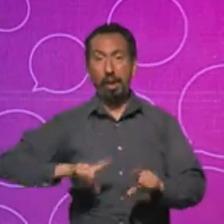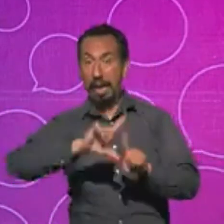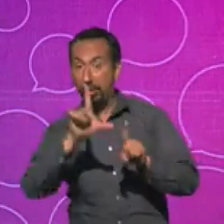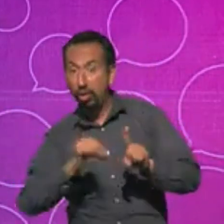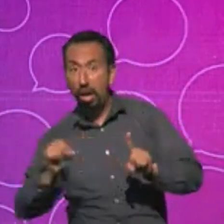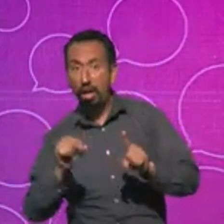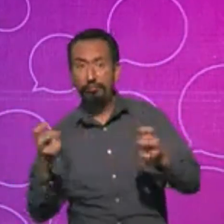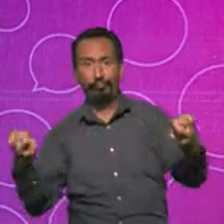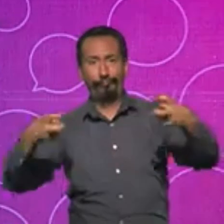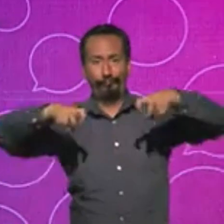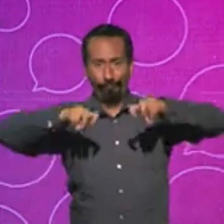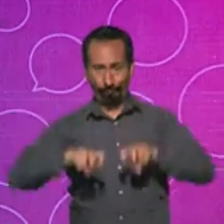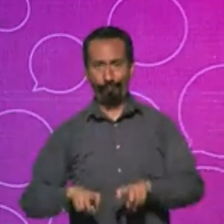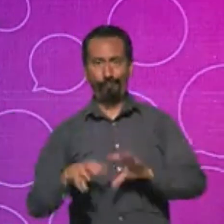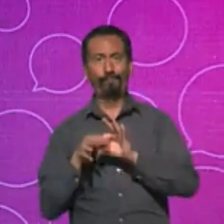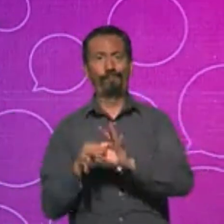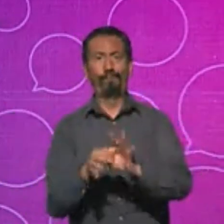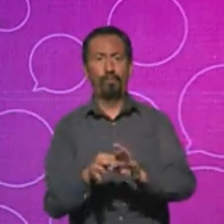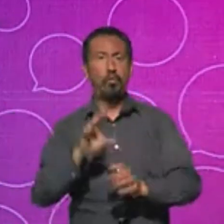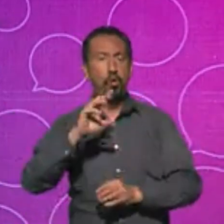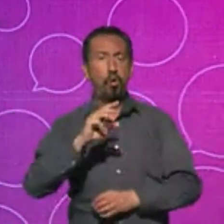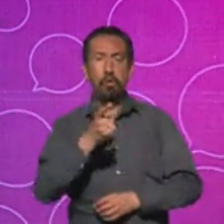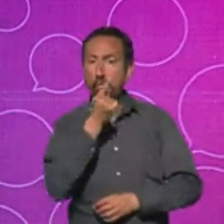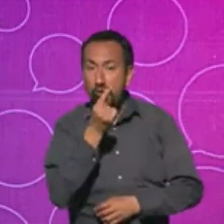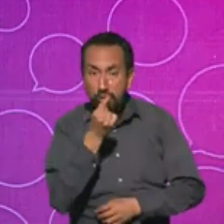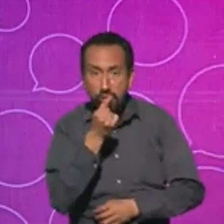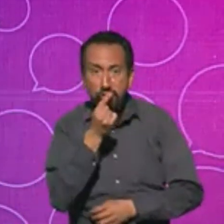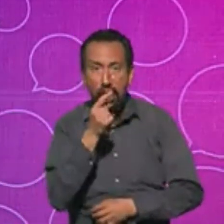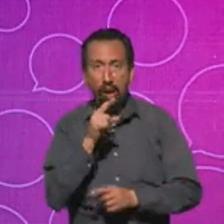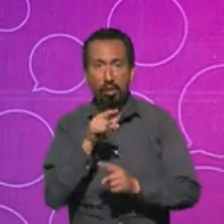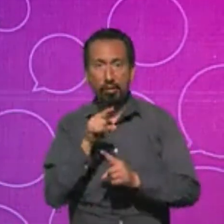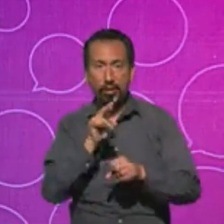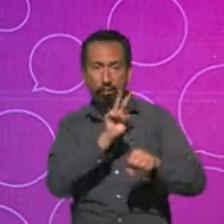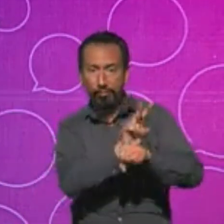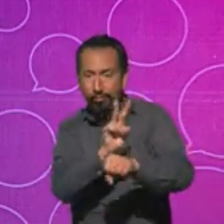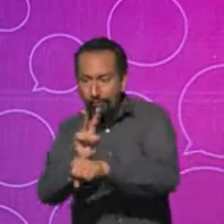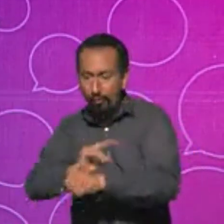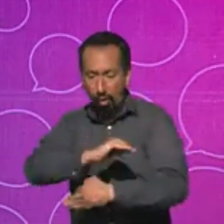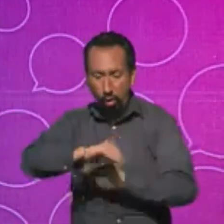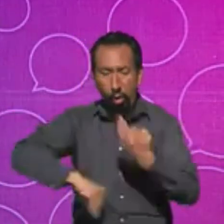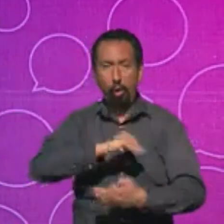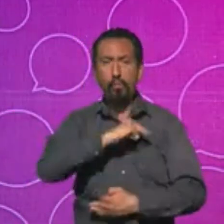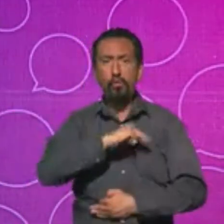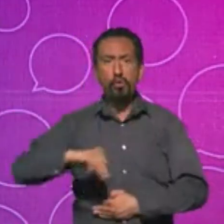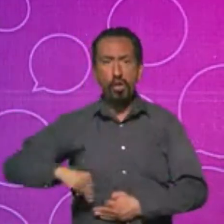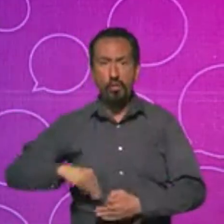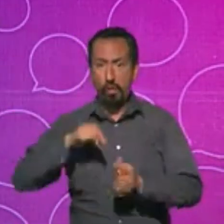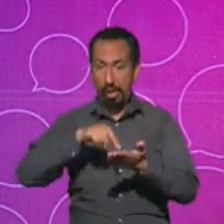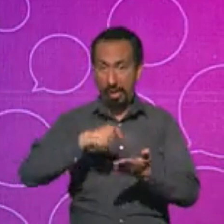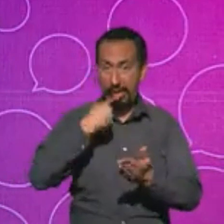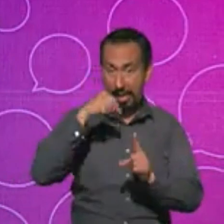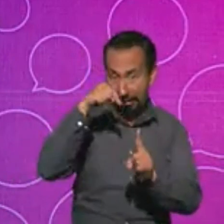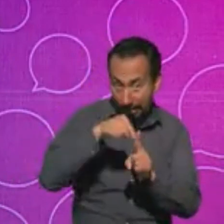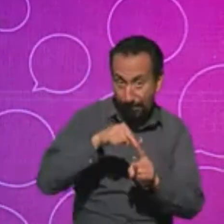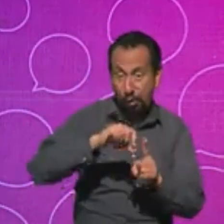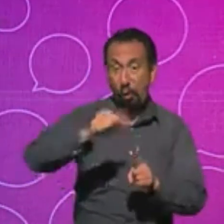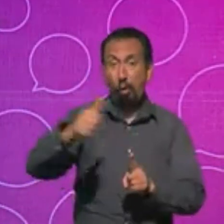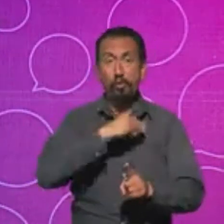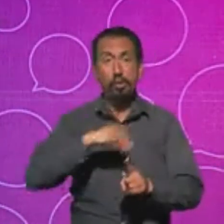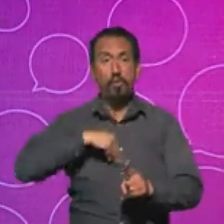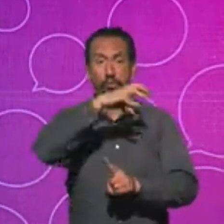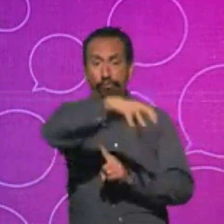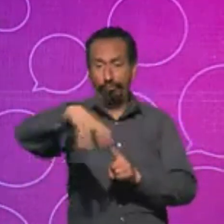aplicar ya una policía metropolitana que dé dignidad que dé soluciones y que atienda de manera rápida y expedita a la